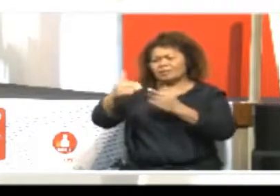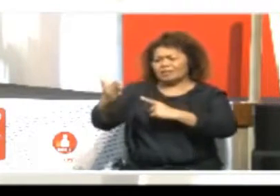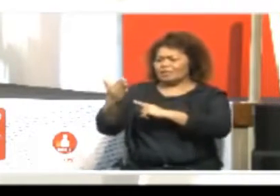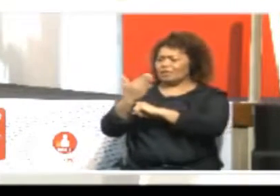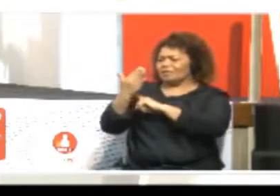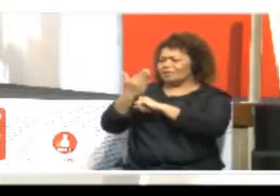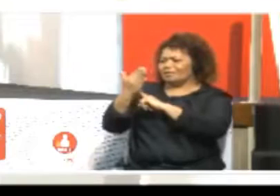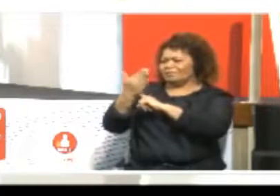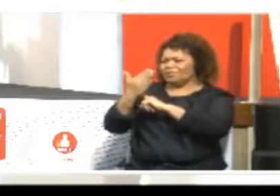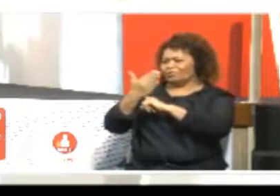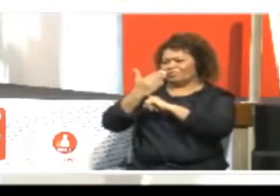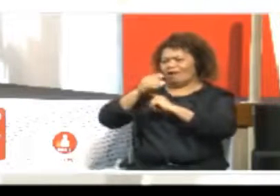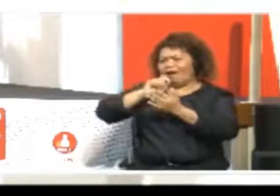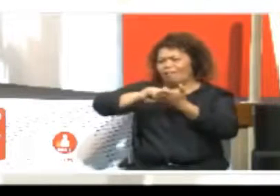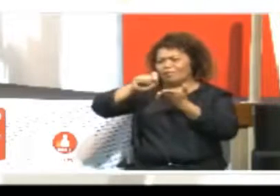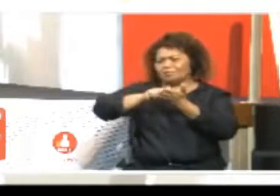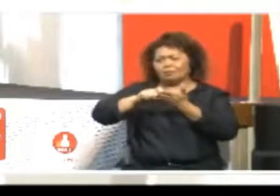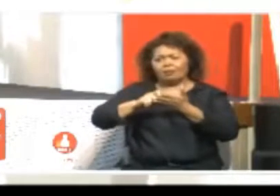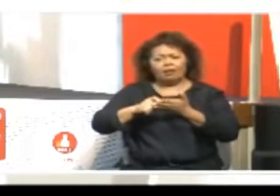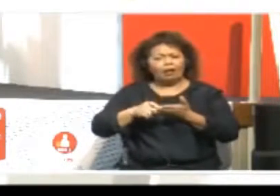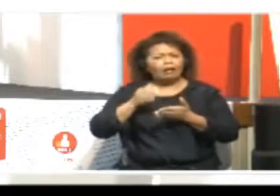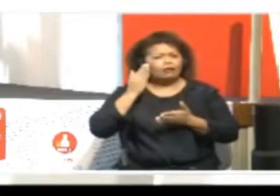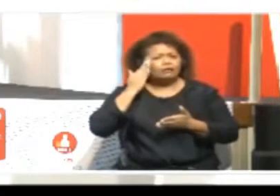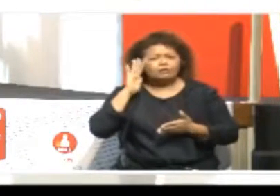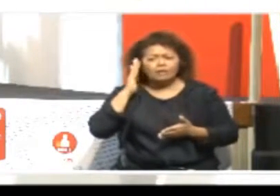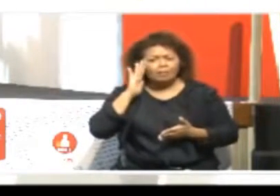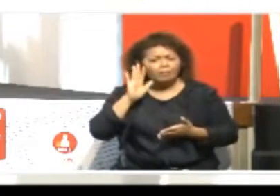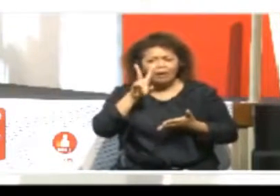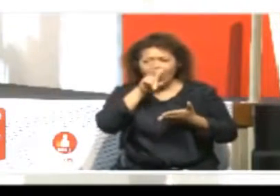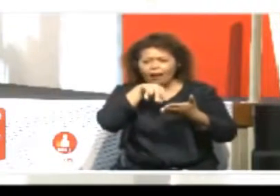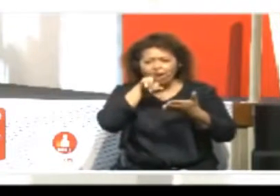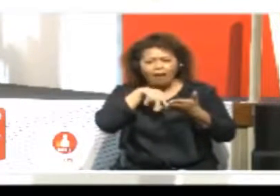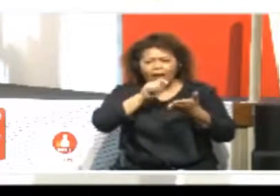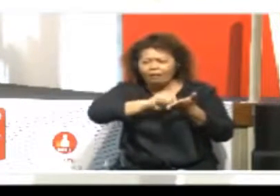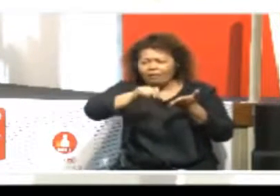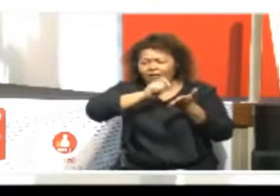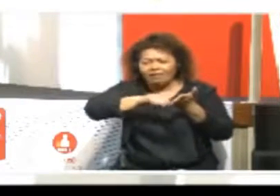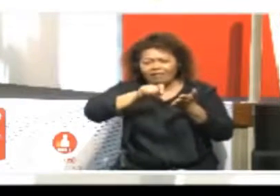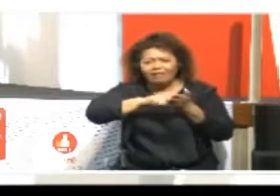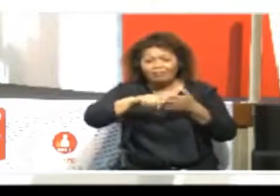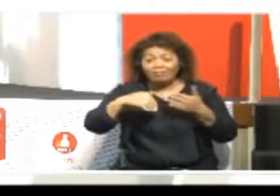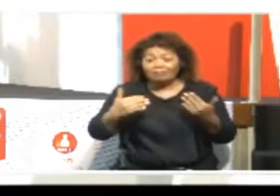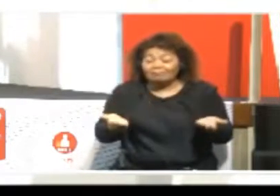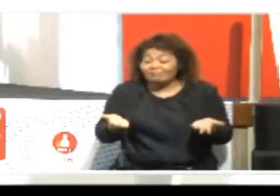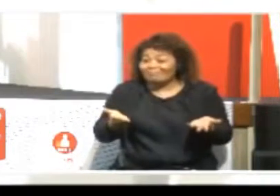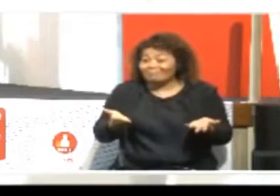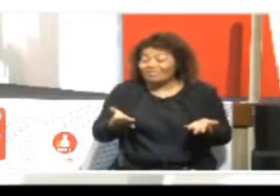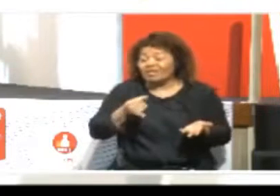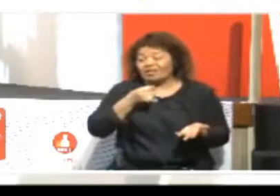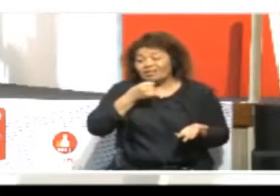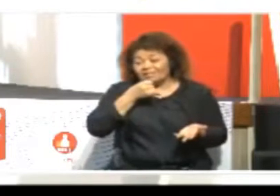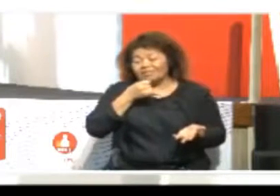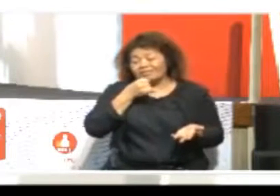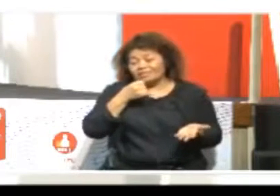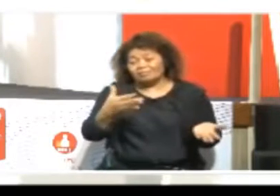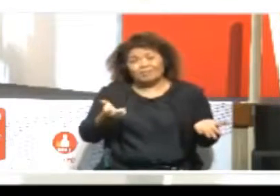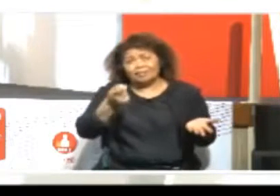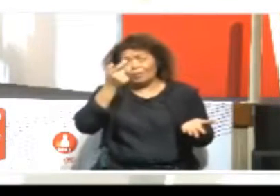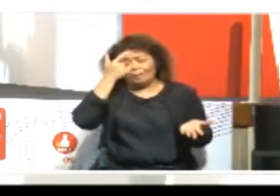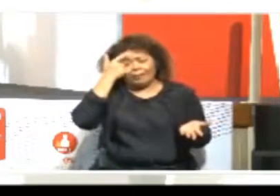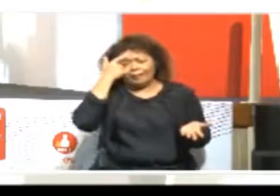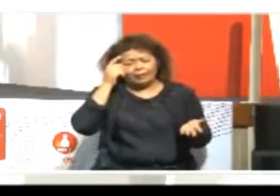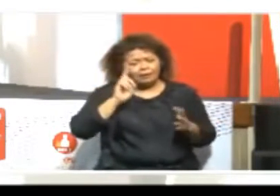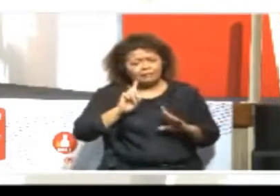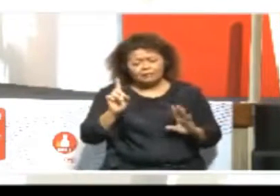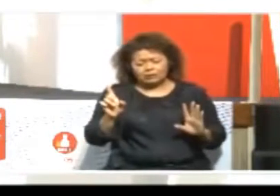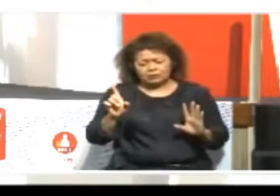No sabía leer ni escribir. ¡Qué tristeza! Y yo no había pensado en eso. Entonces, ¿qué me tocó hacer cuando yo me